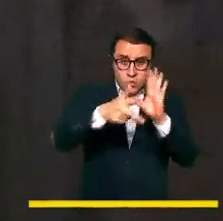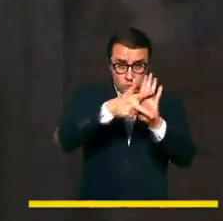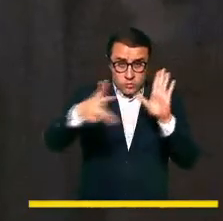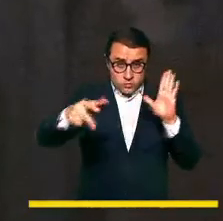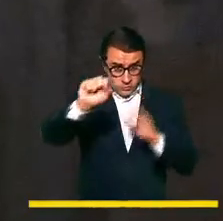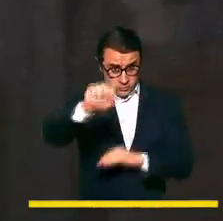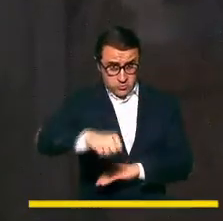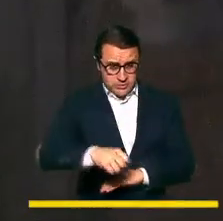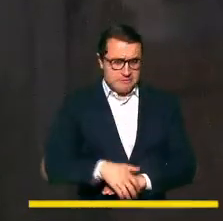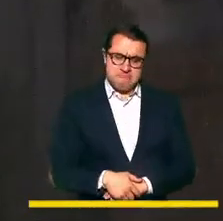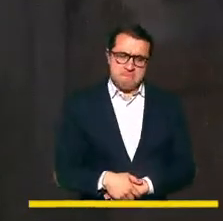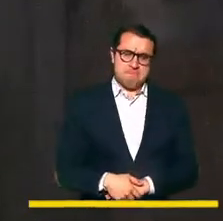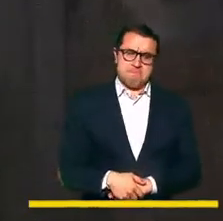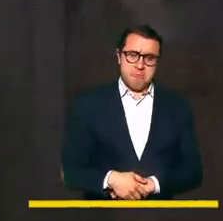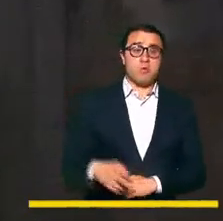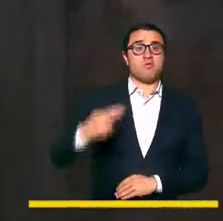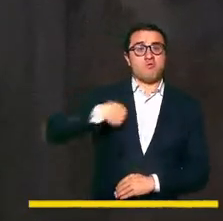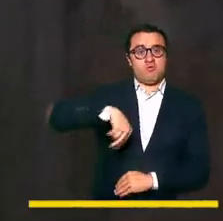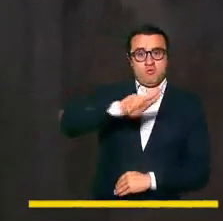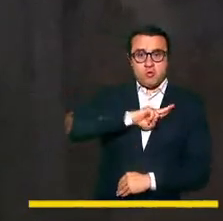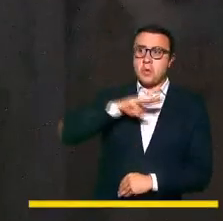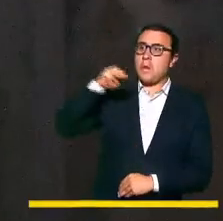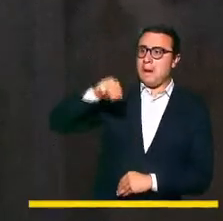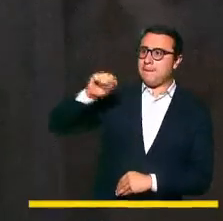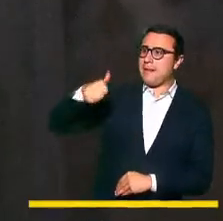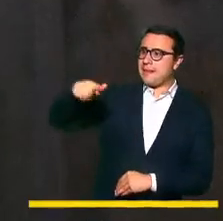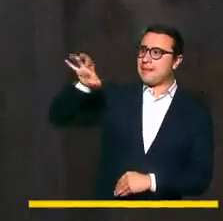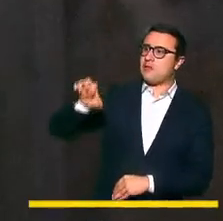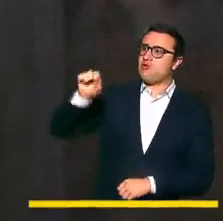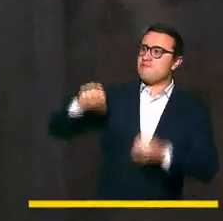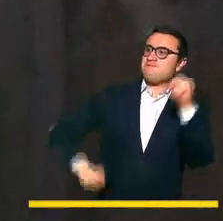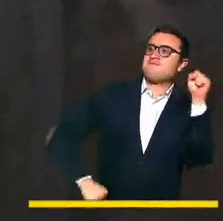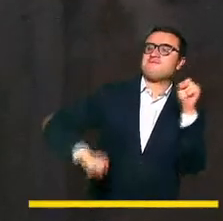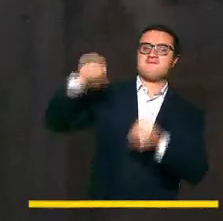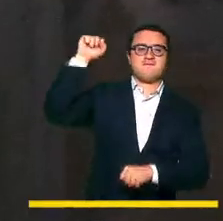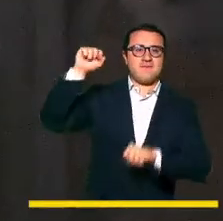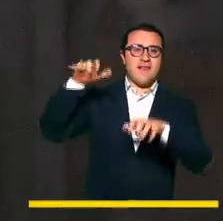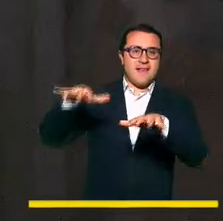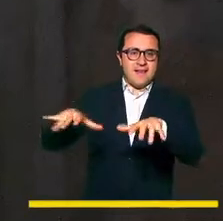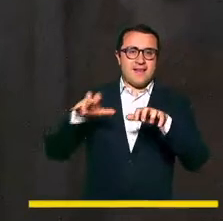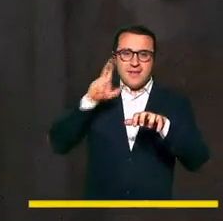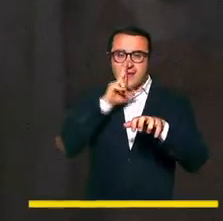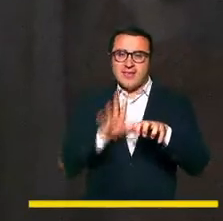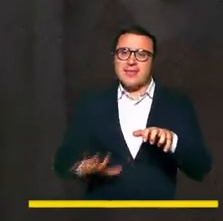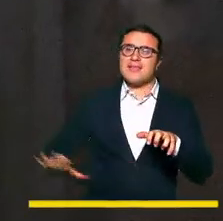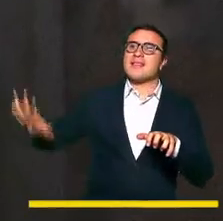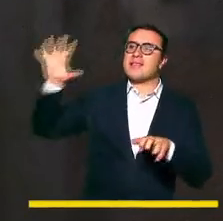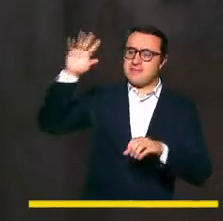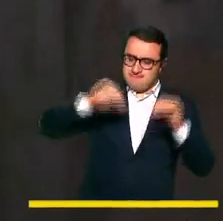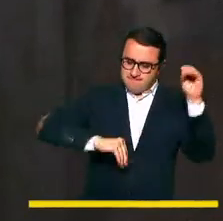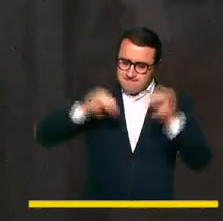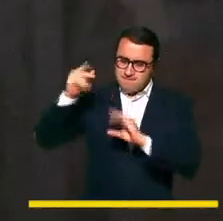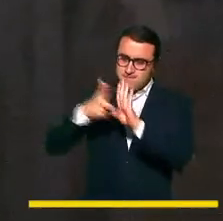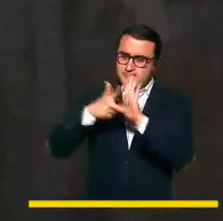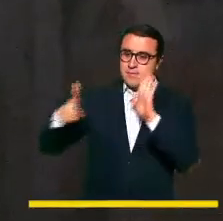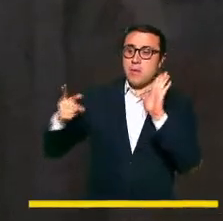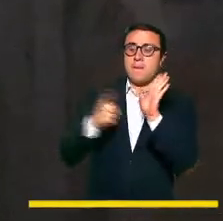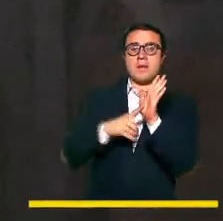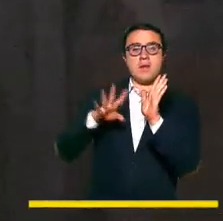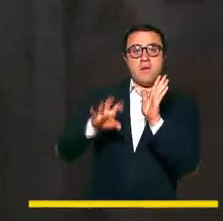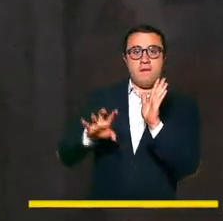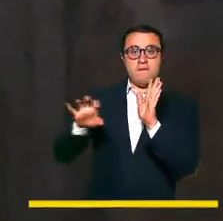el M-19, ganó las elecciones de Asamblea Nacional Constituyente del 91 e